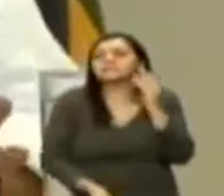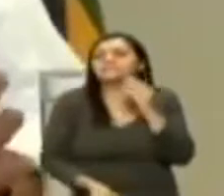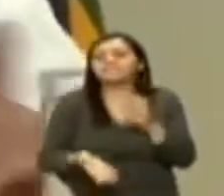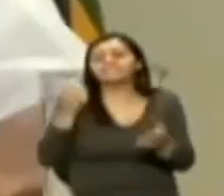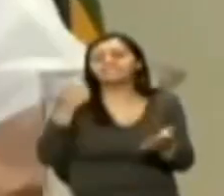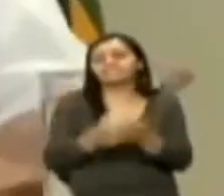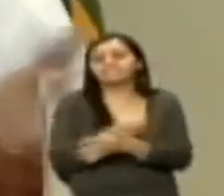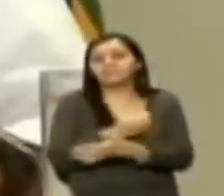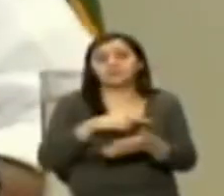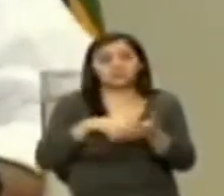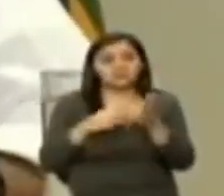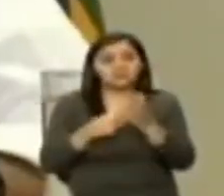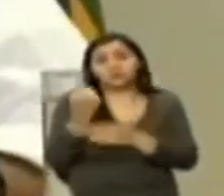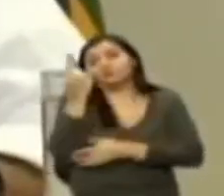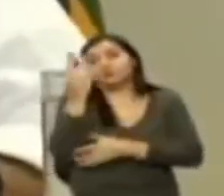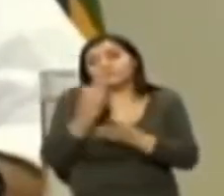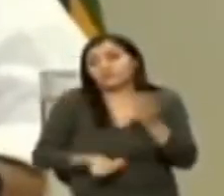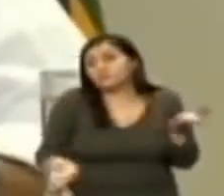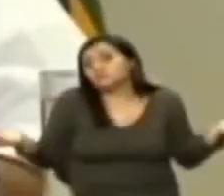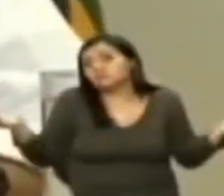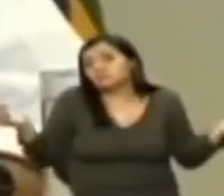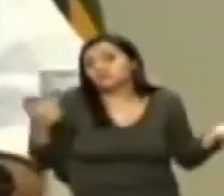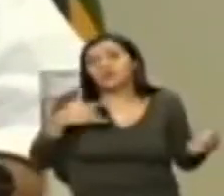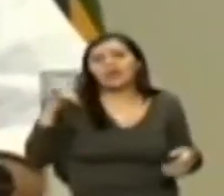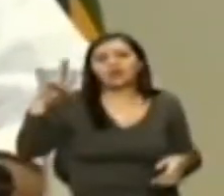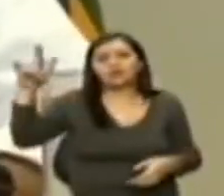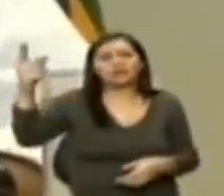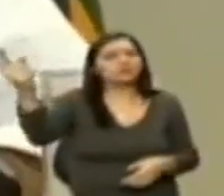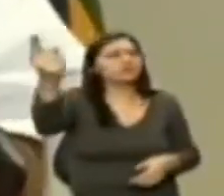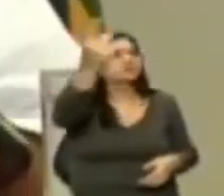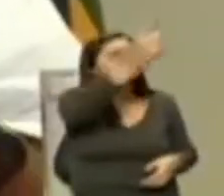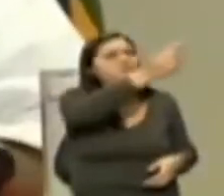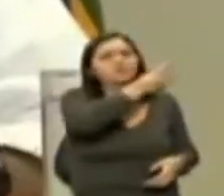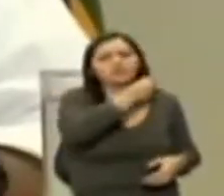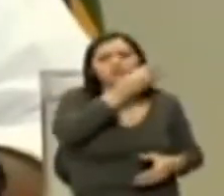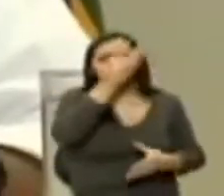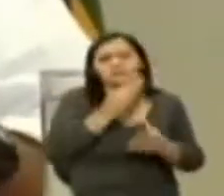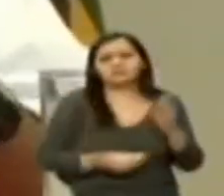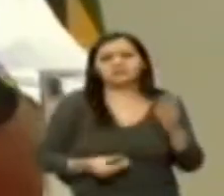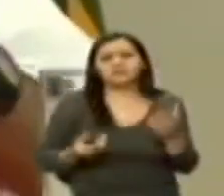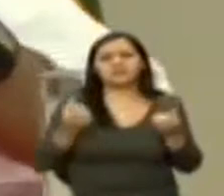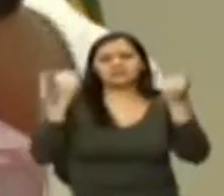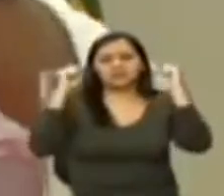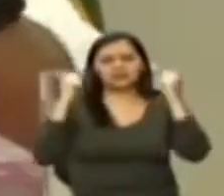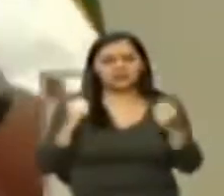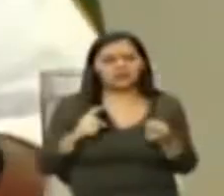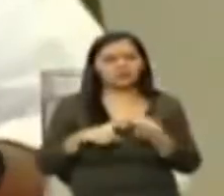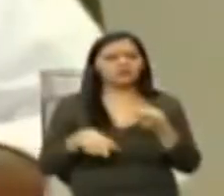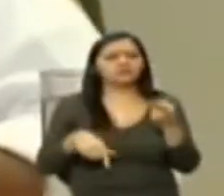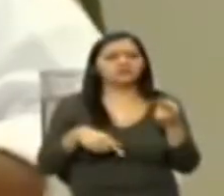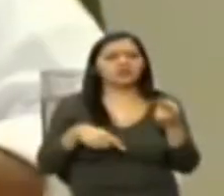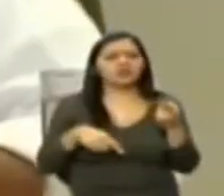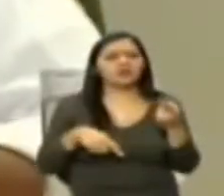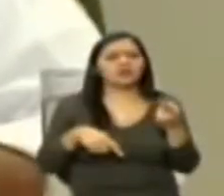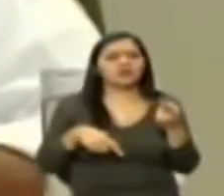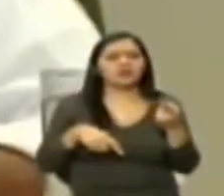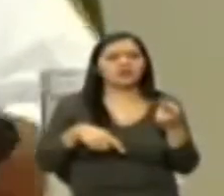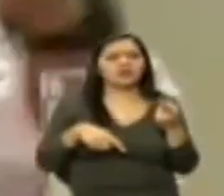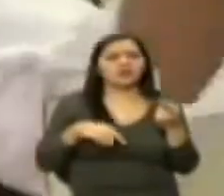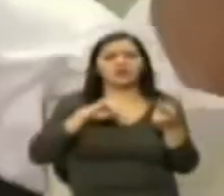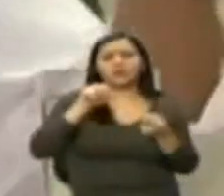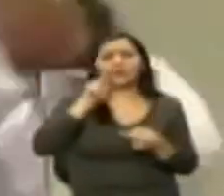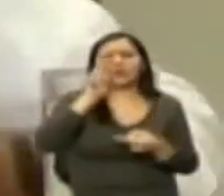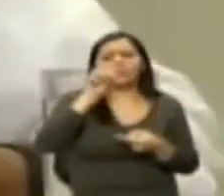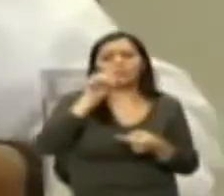alguna carretera nos ha de fallar, pues, ¿no? Hemos hecho ¿cuántos aeropuertos? Santa Rosa, entre nuevos y mejorados, Humandi,